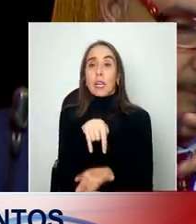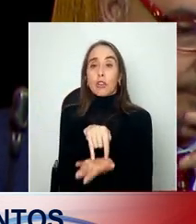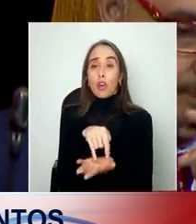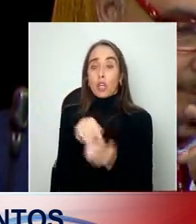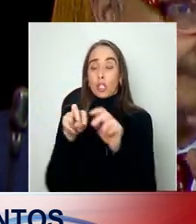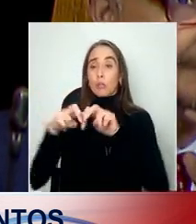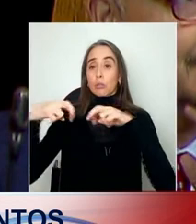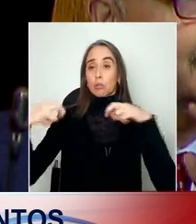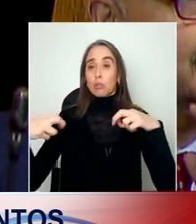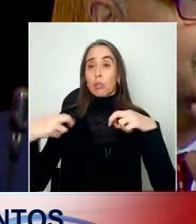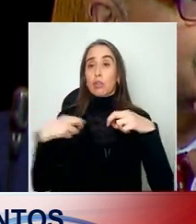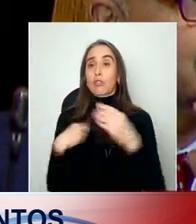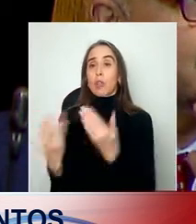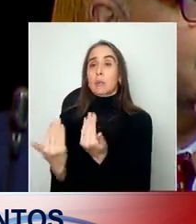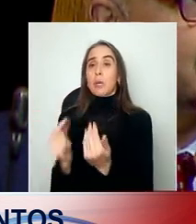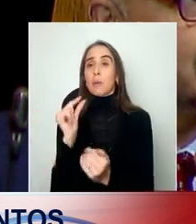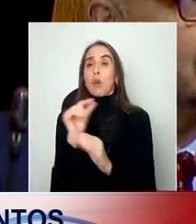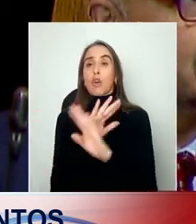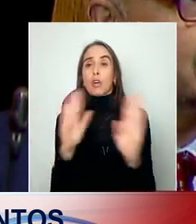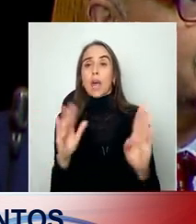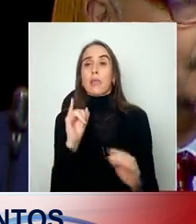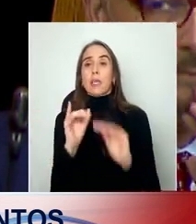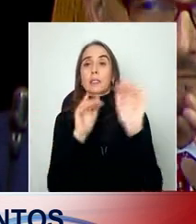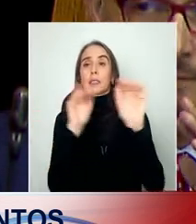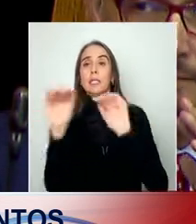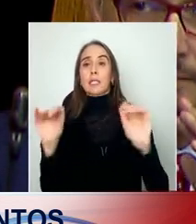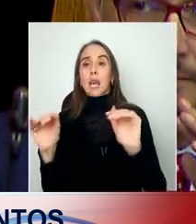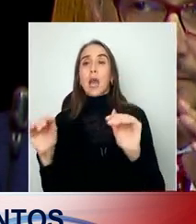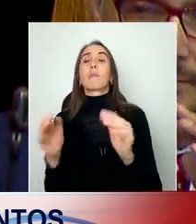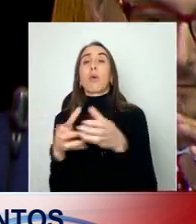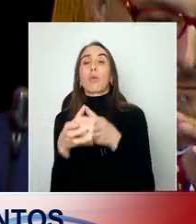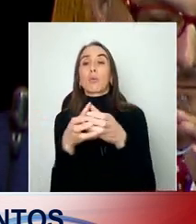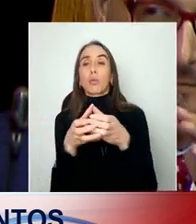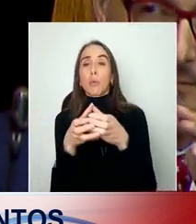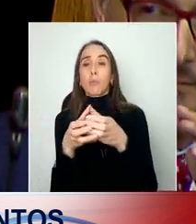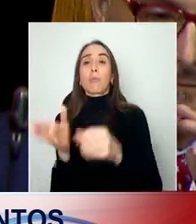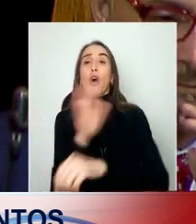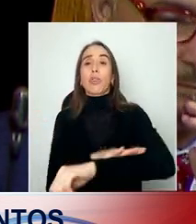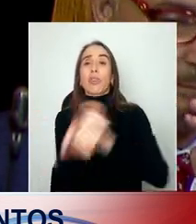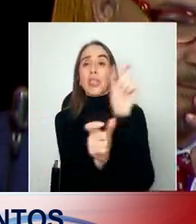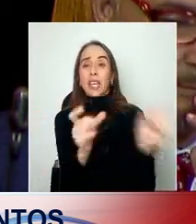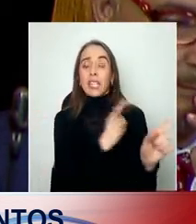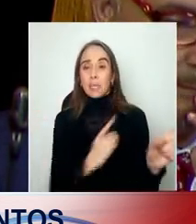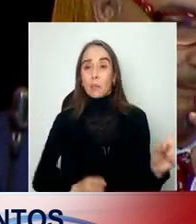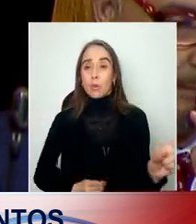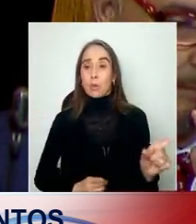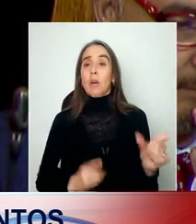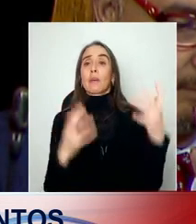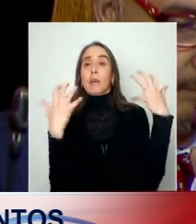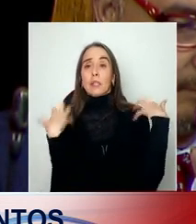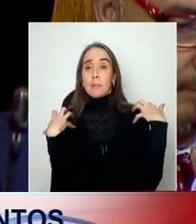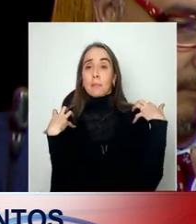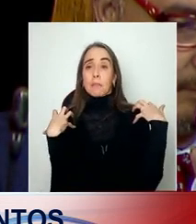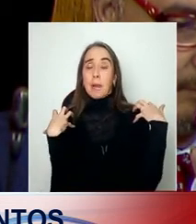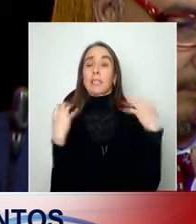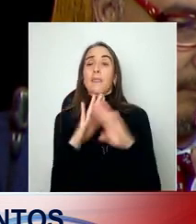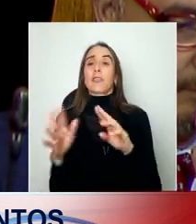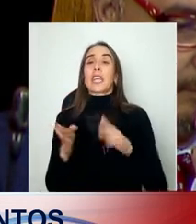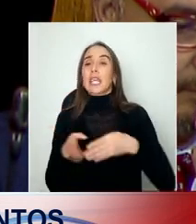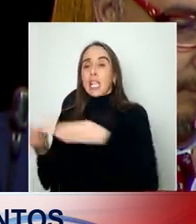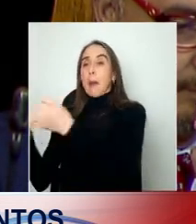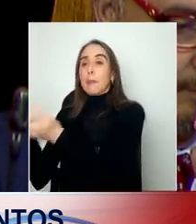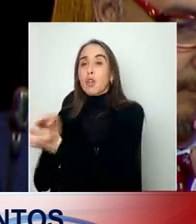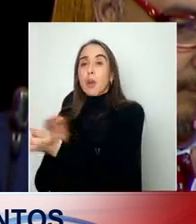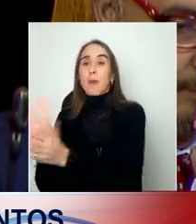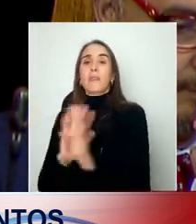de montos para cada uno de los periodos de alza del salario mínimo el cual varía según el tamaño de la empresa a fin de entregar una mayor